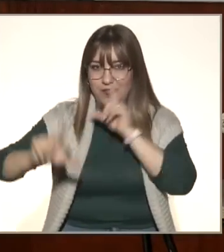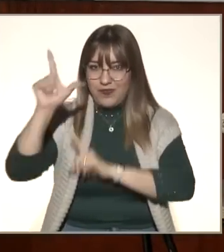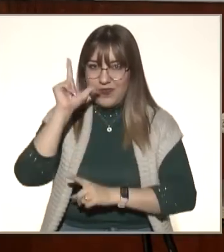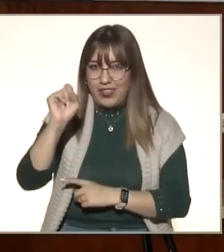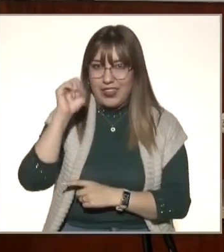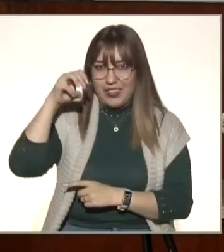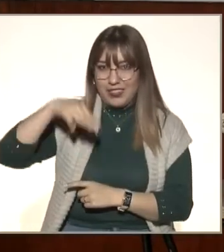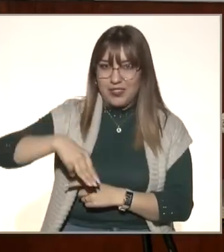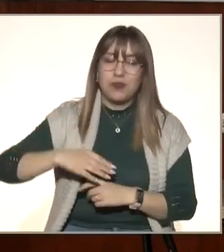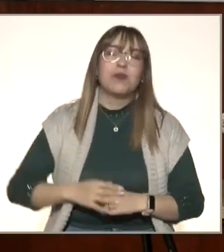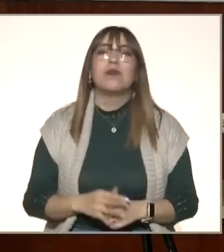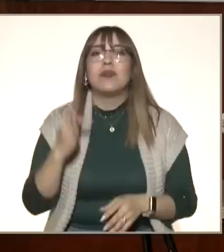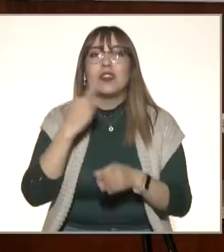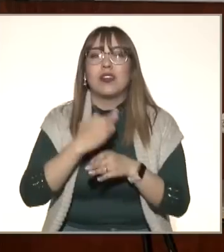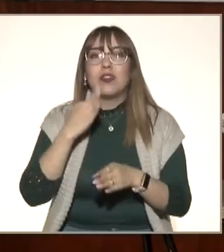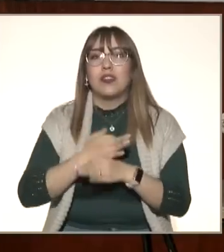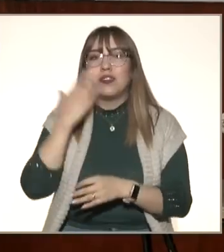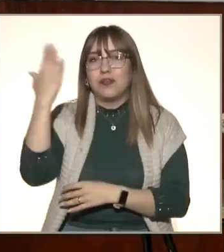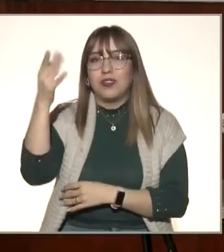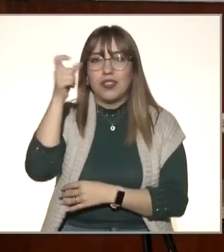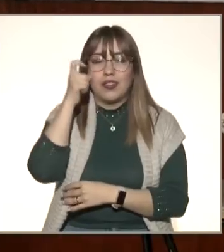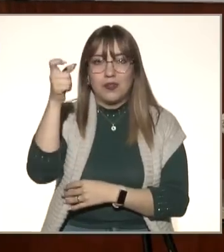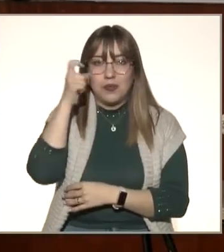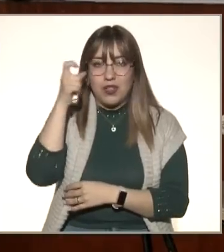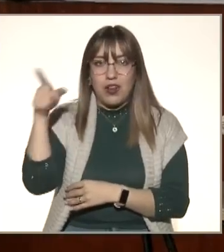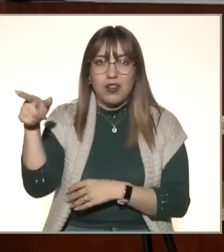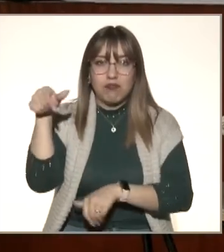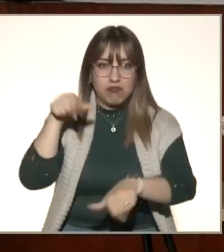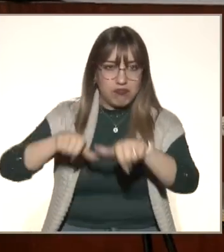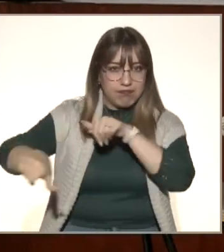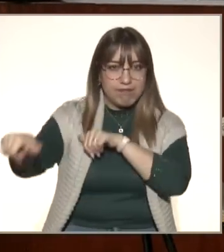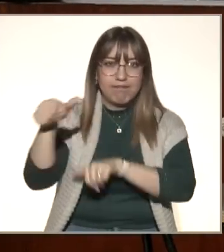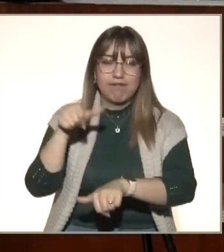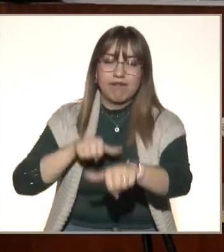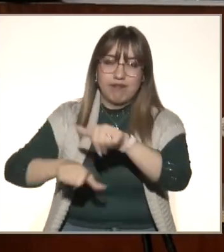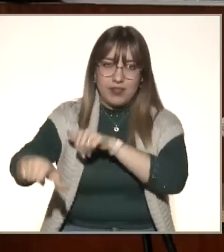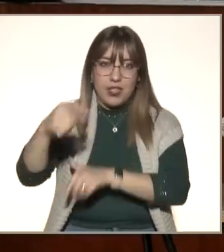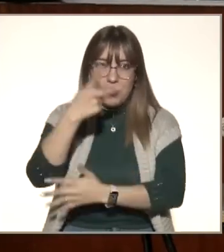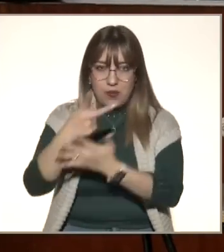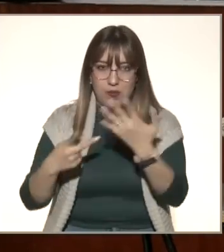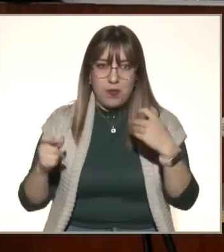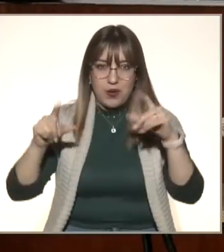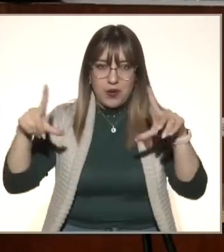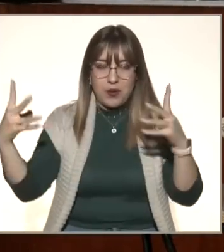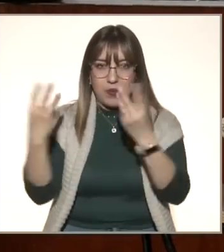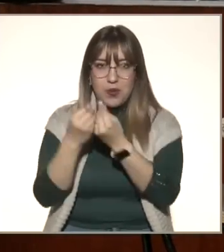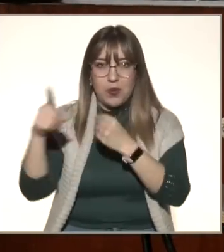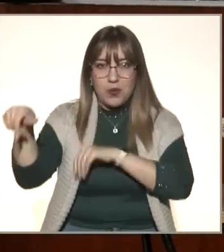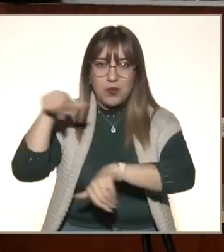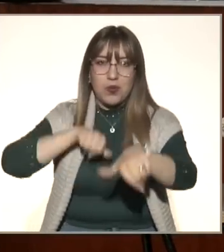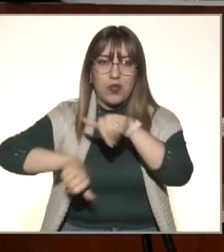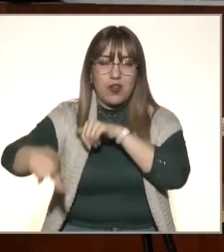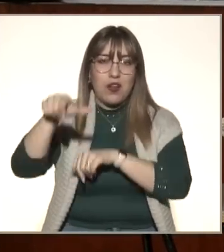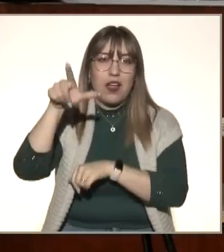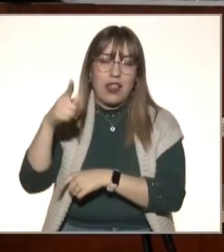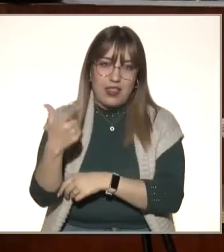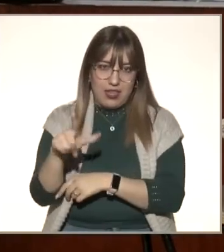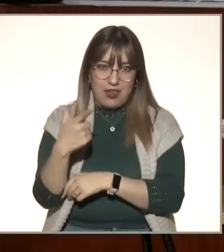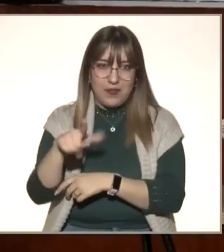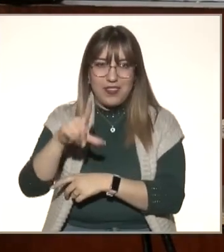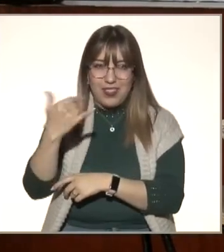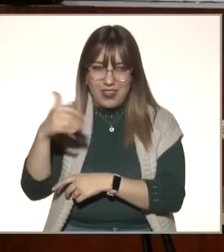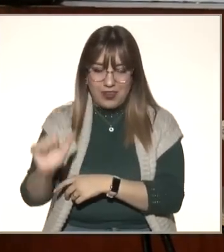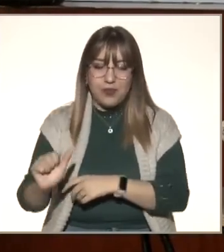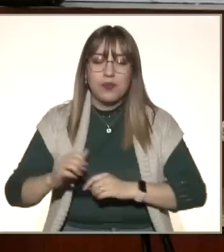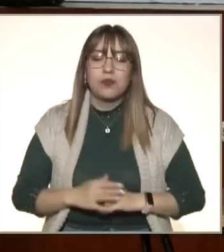señas mexicana. En este momento se encuentra Jimena Raya y estará alternando a lo largo de la transmisión con Lía Vadillo. Y como siempre, es un